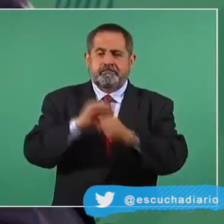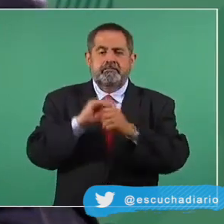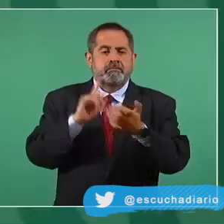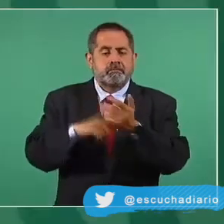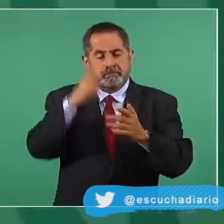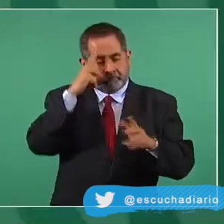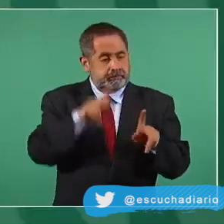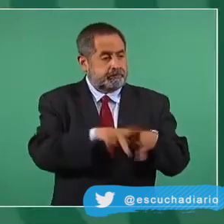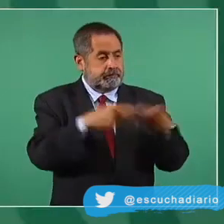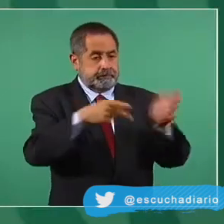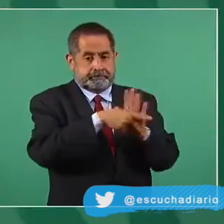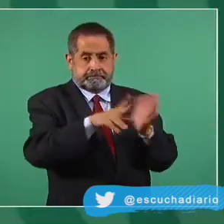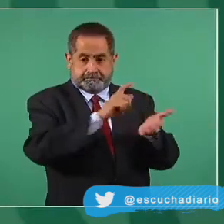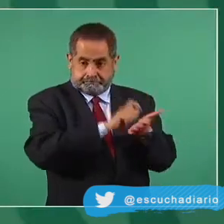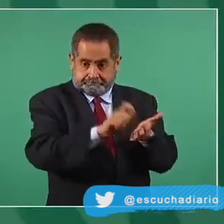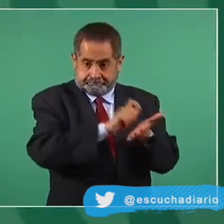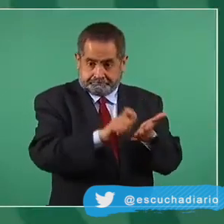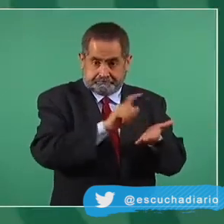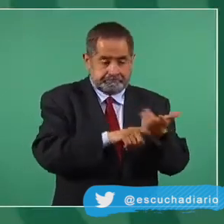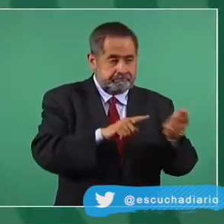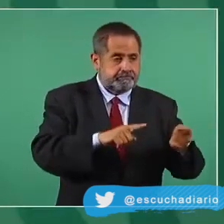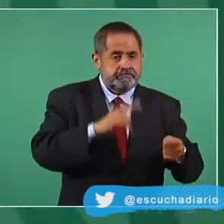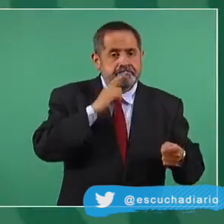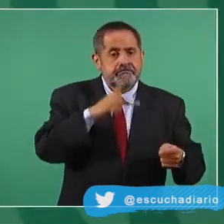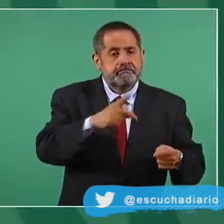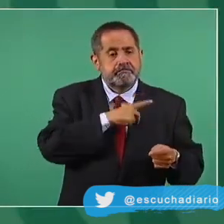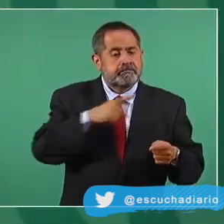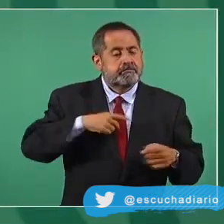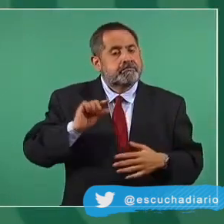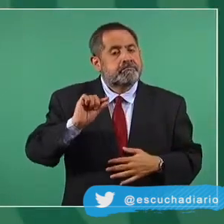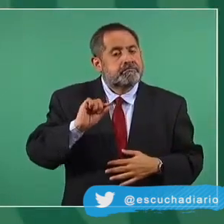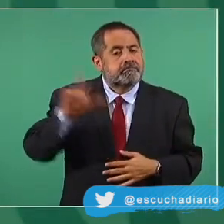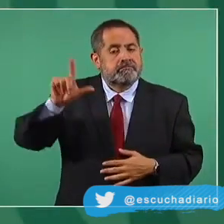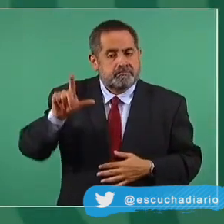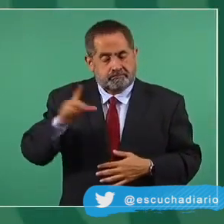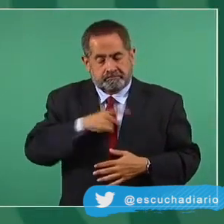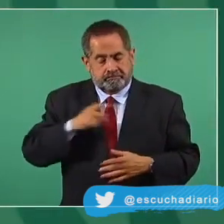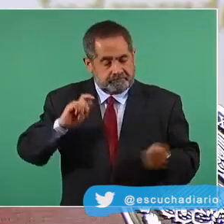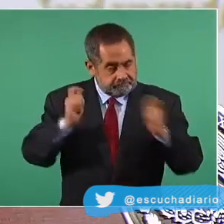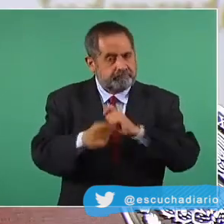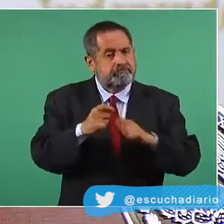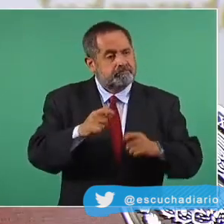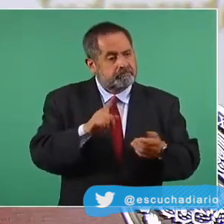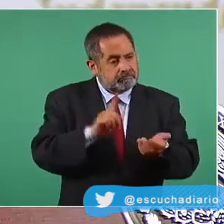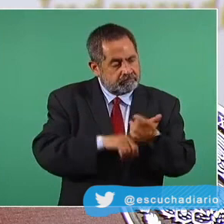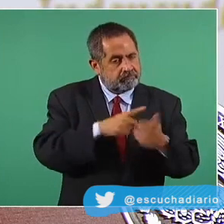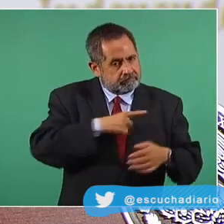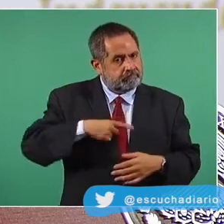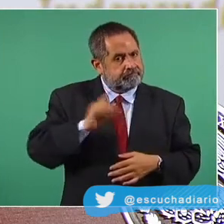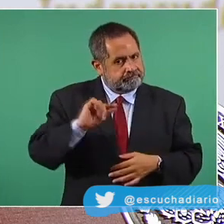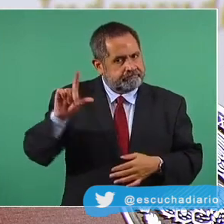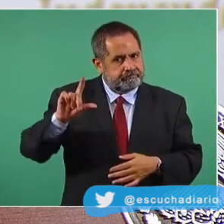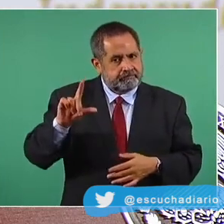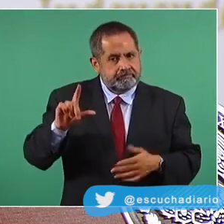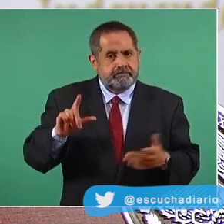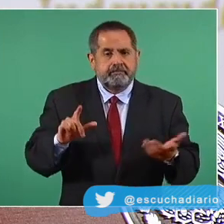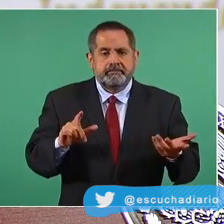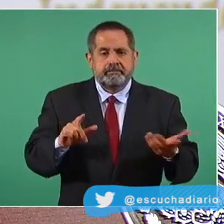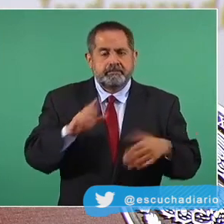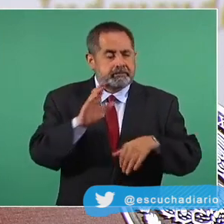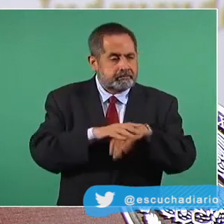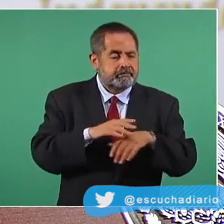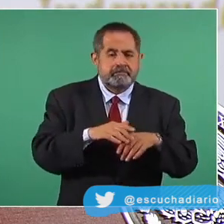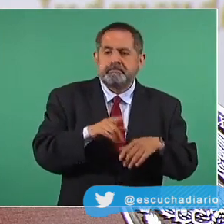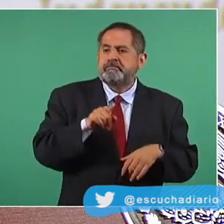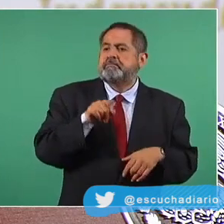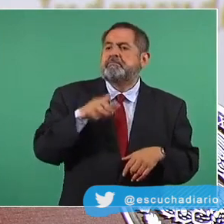que el periodismo sea lo más profesional posible, lo más